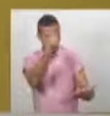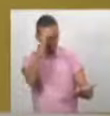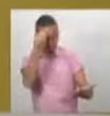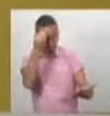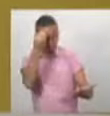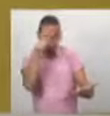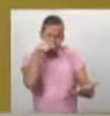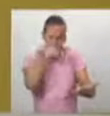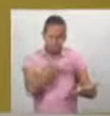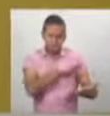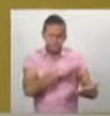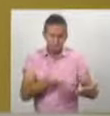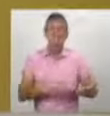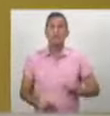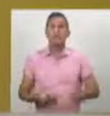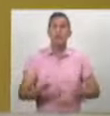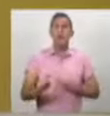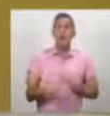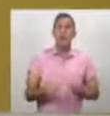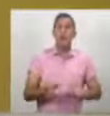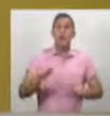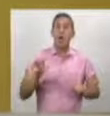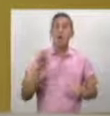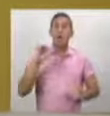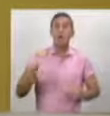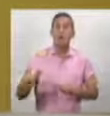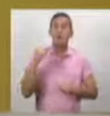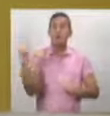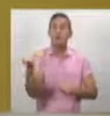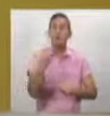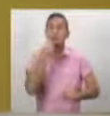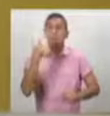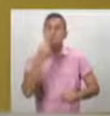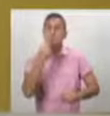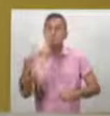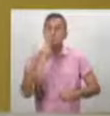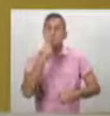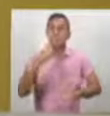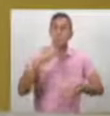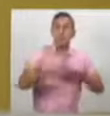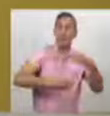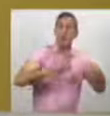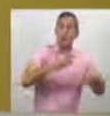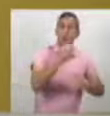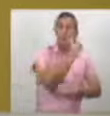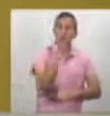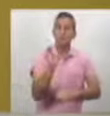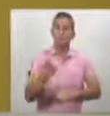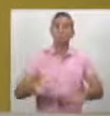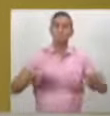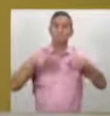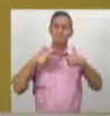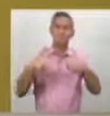conocimientos. Por eso, cuando decimos que la respiración es un proceso celular, eso es lo correcto. Habitualmente